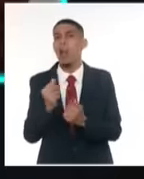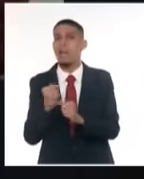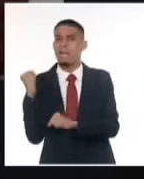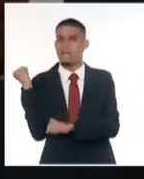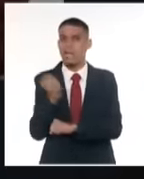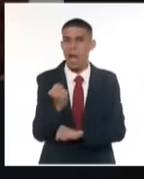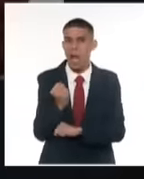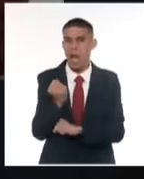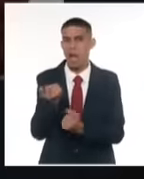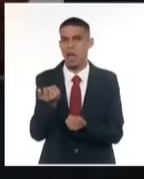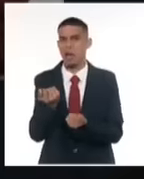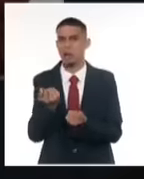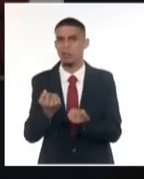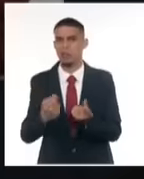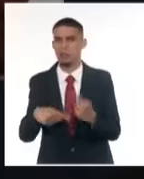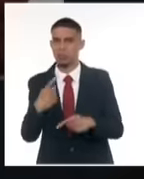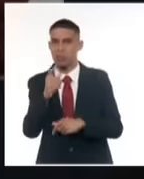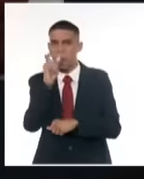físicamente,